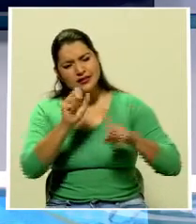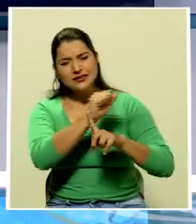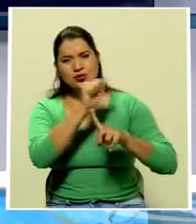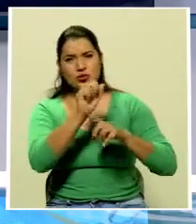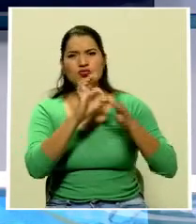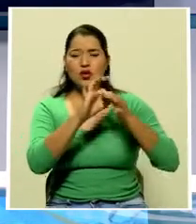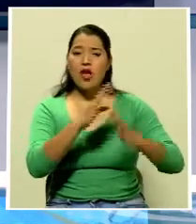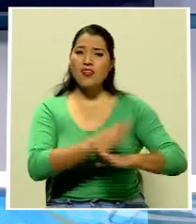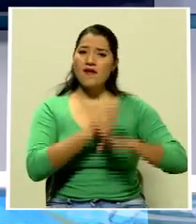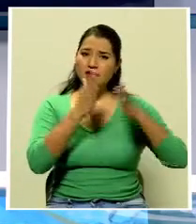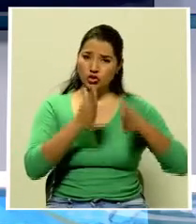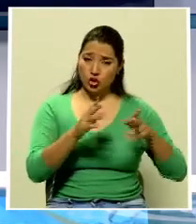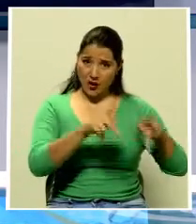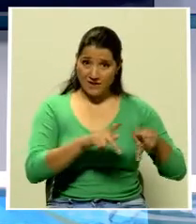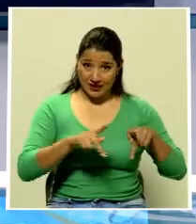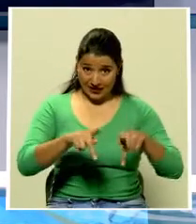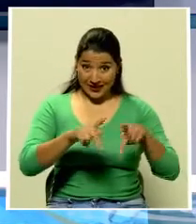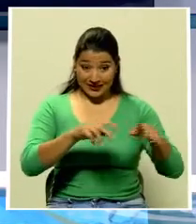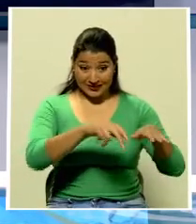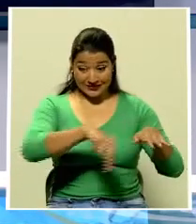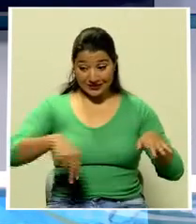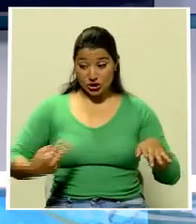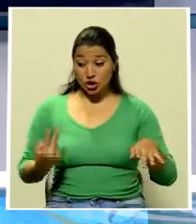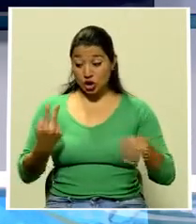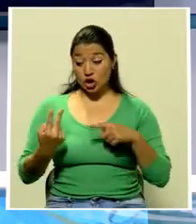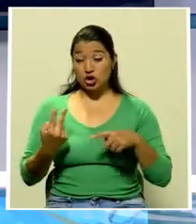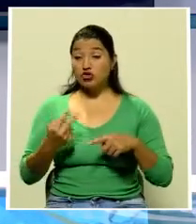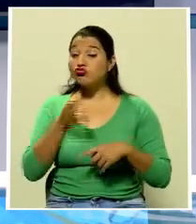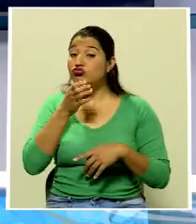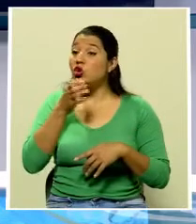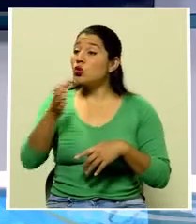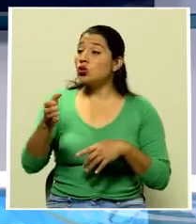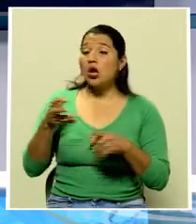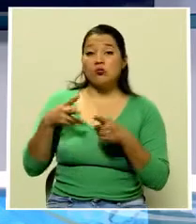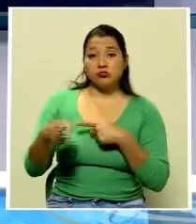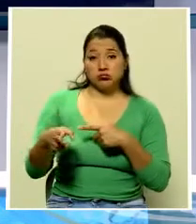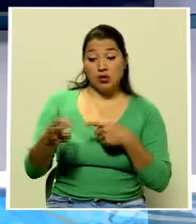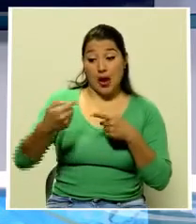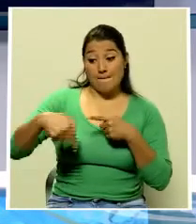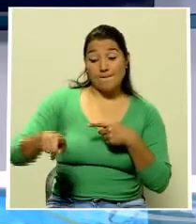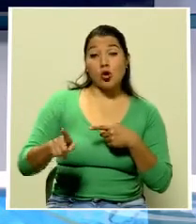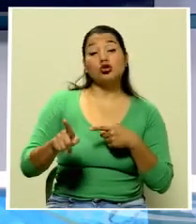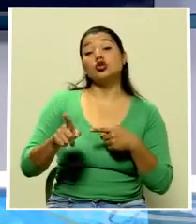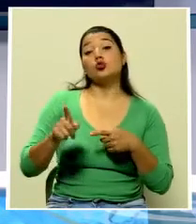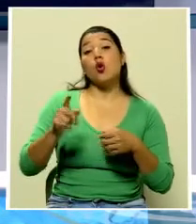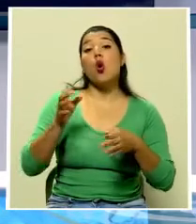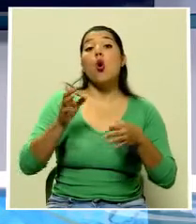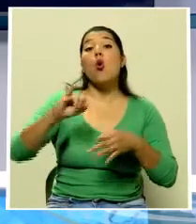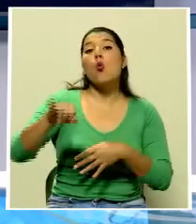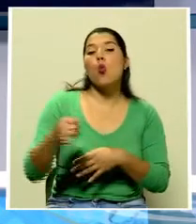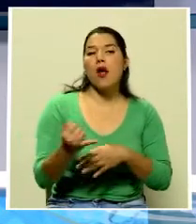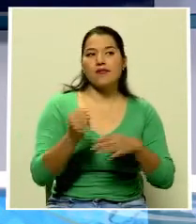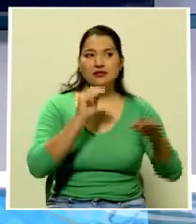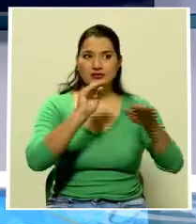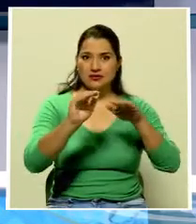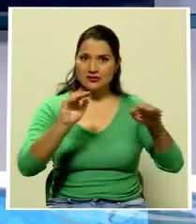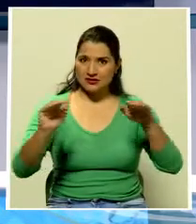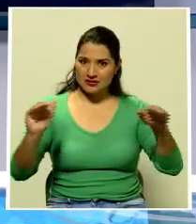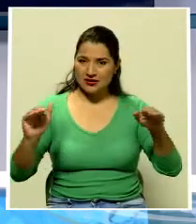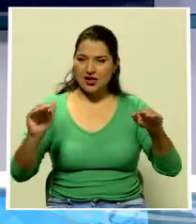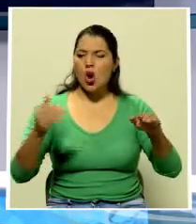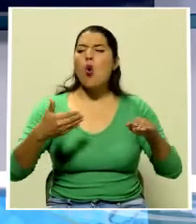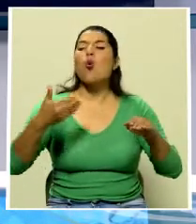especial recomendaron destituirla. El próximo jueves se anunciará la fecha en que serán públicas